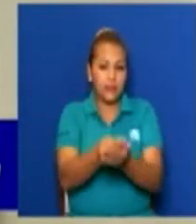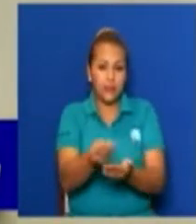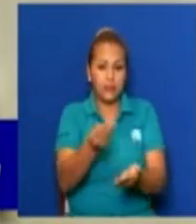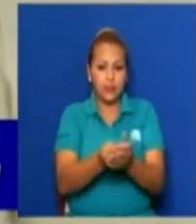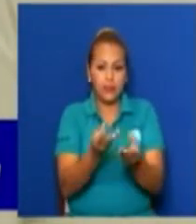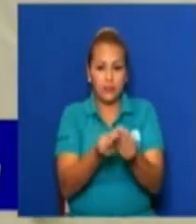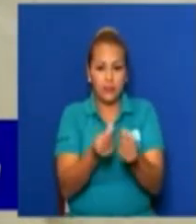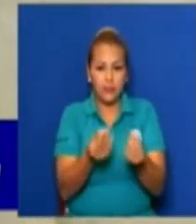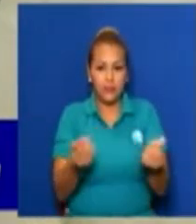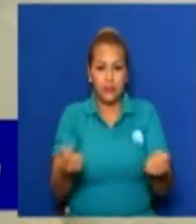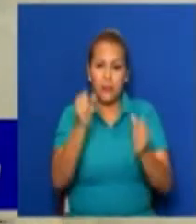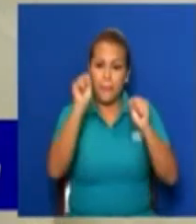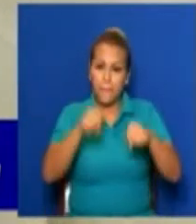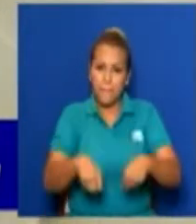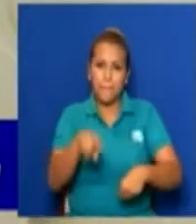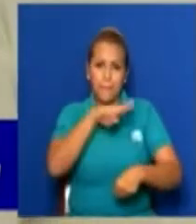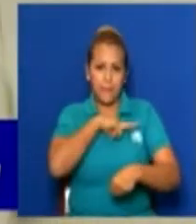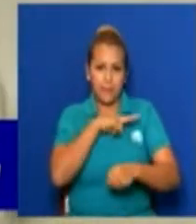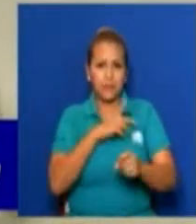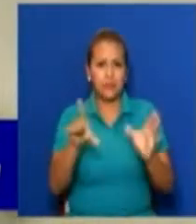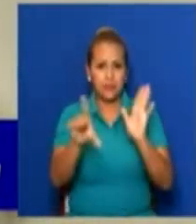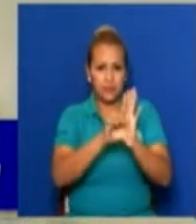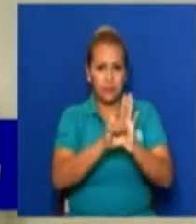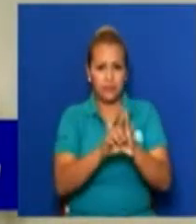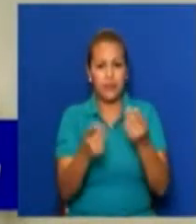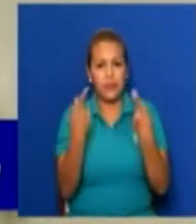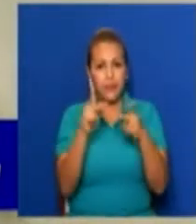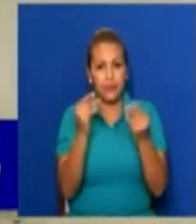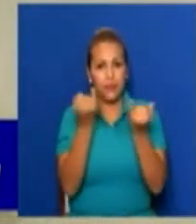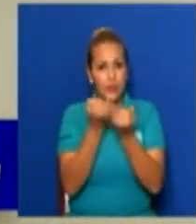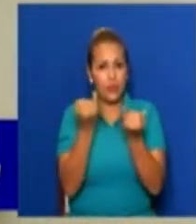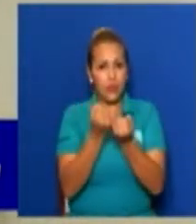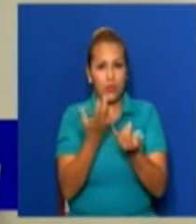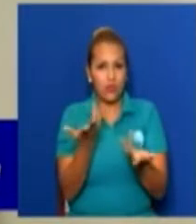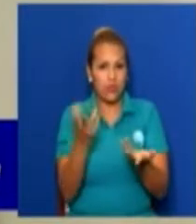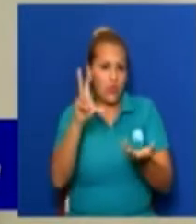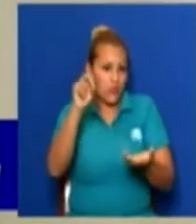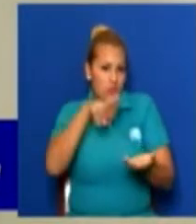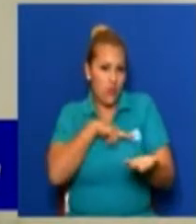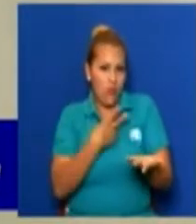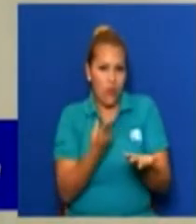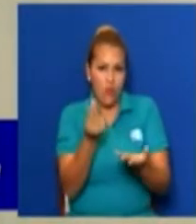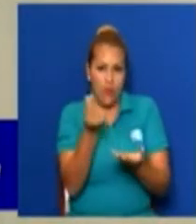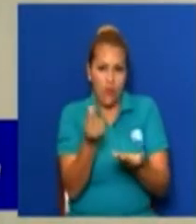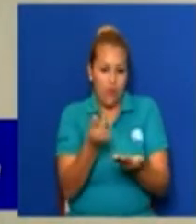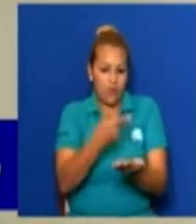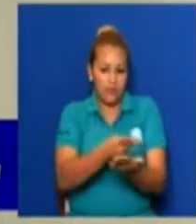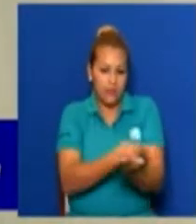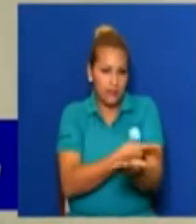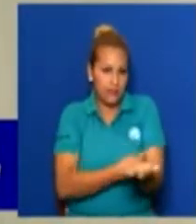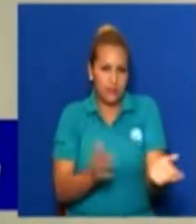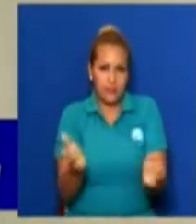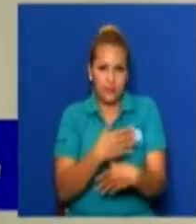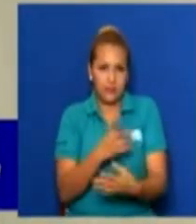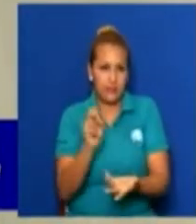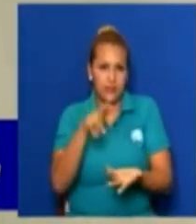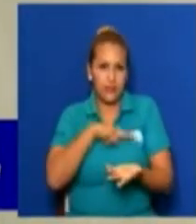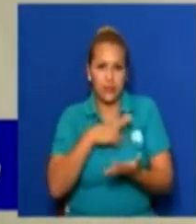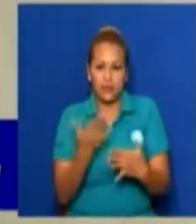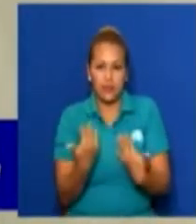porque efectivamente existe la ley, pero no existen los recursos para las compras de la tierra de